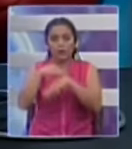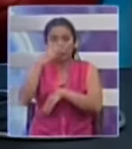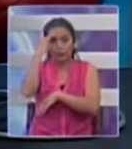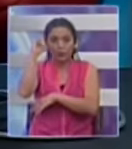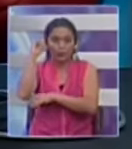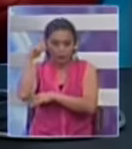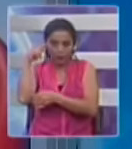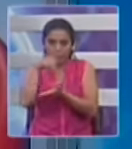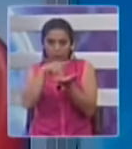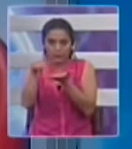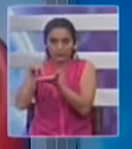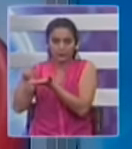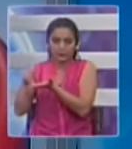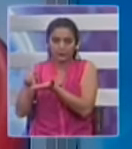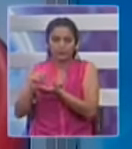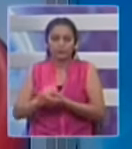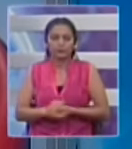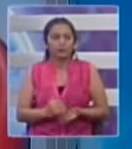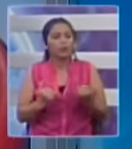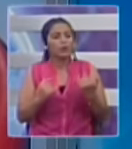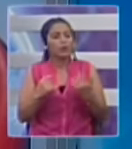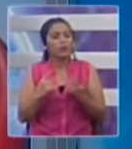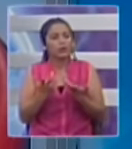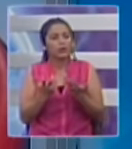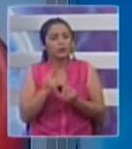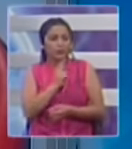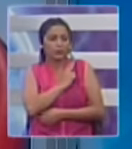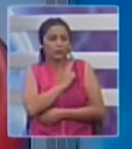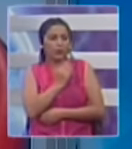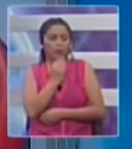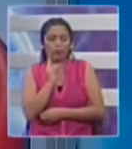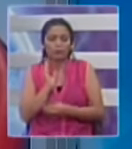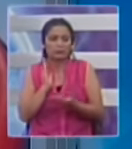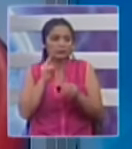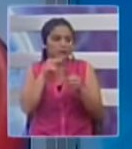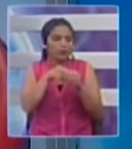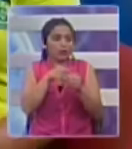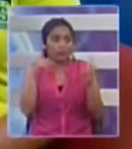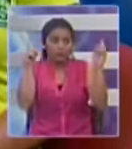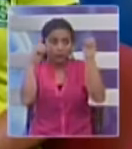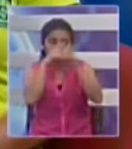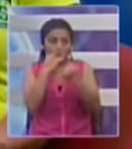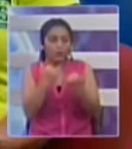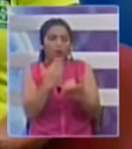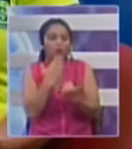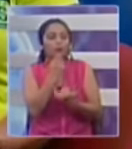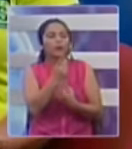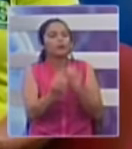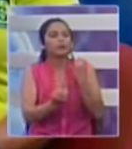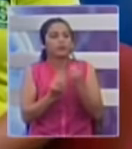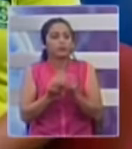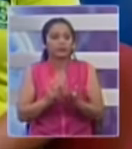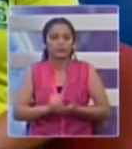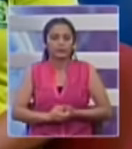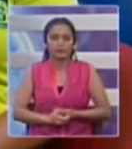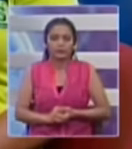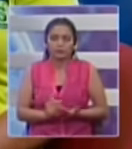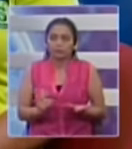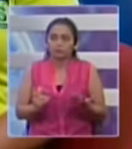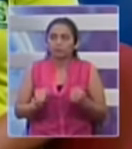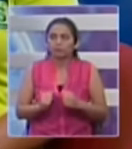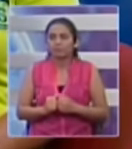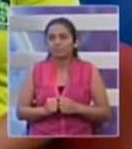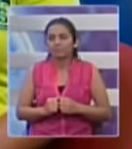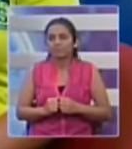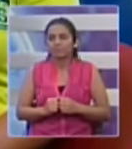del examen de ingreso a la universidad, tan cuestionado en los últimos tiempos, ¿cuál es la posición de ustedes? Mire, nosotros como bancada tenemos una